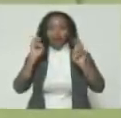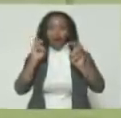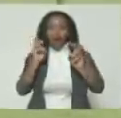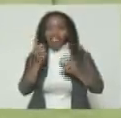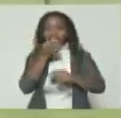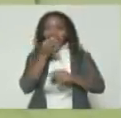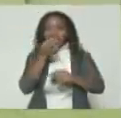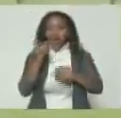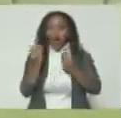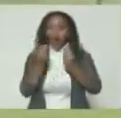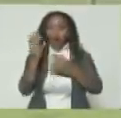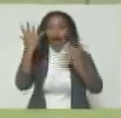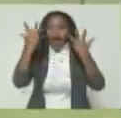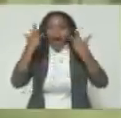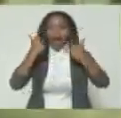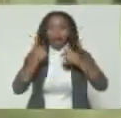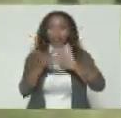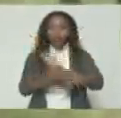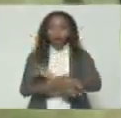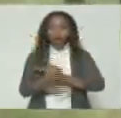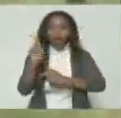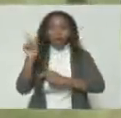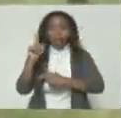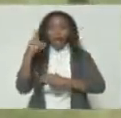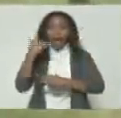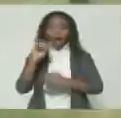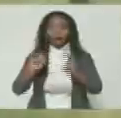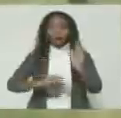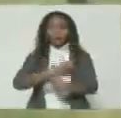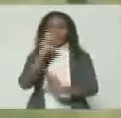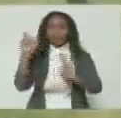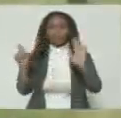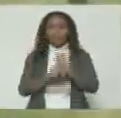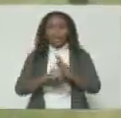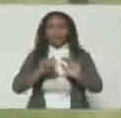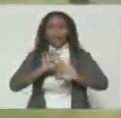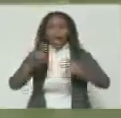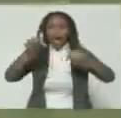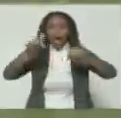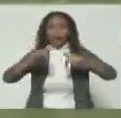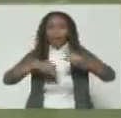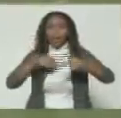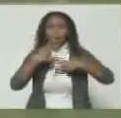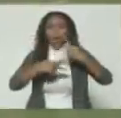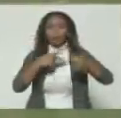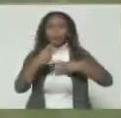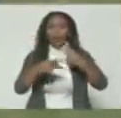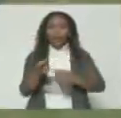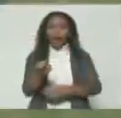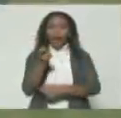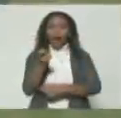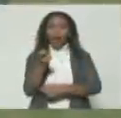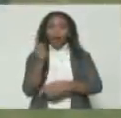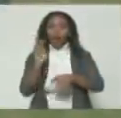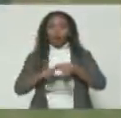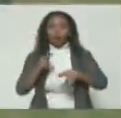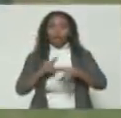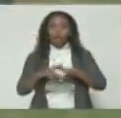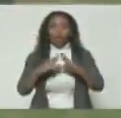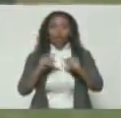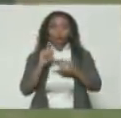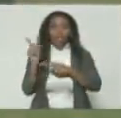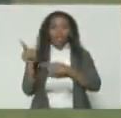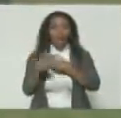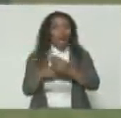la parte animal. Fíjense, aquí tenemos productos concretos. Ya tenemos aquí la producción de caraota, leguminosa, que todo esto